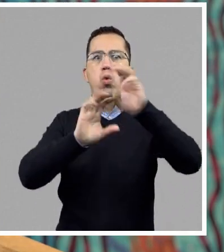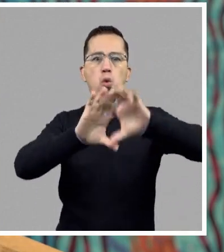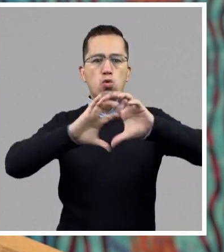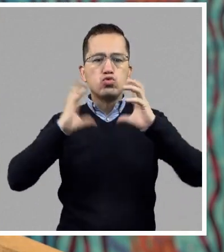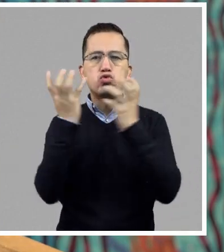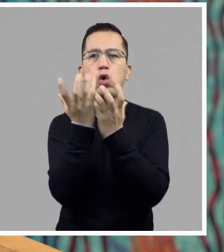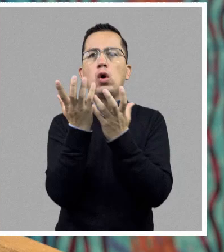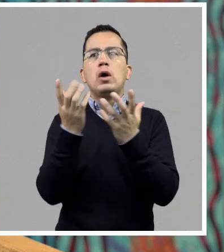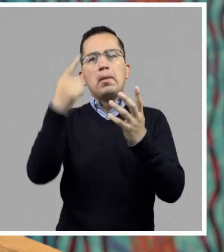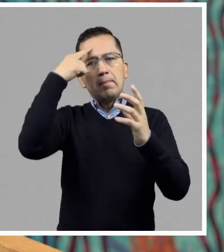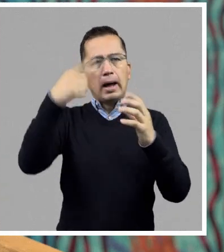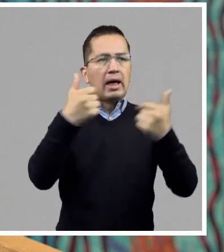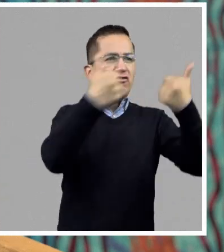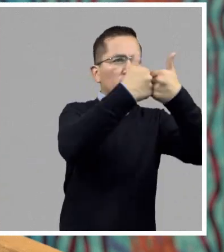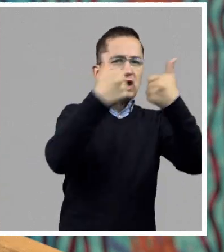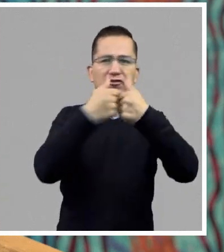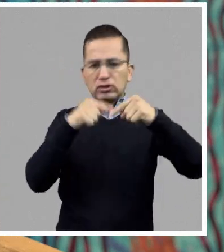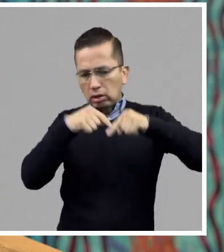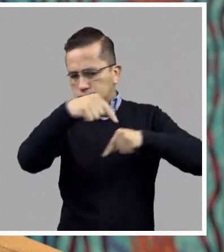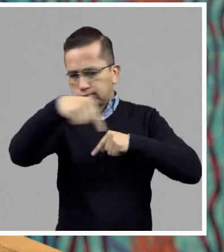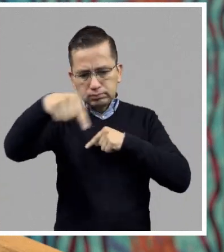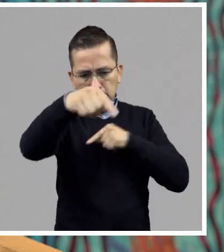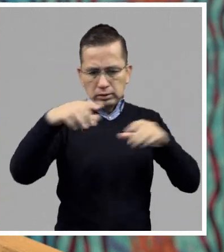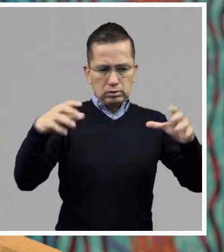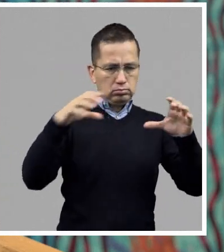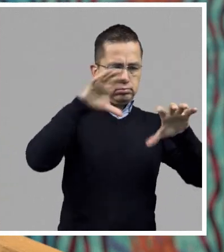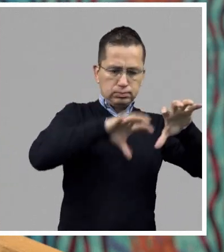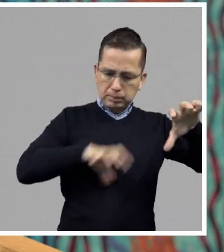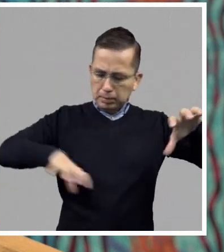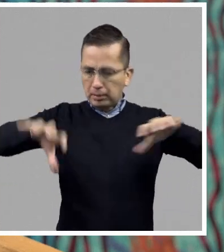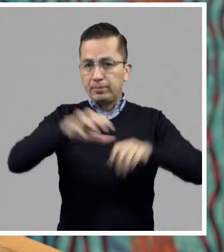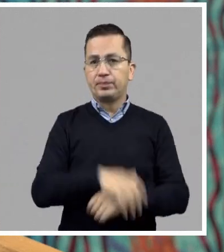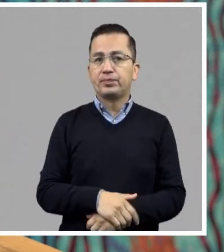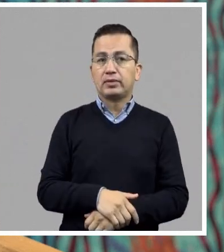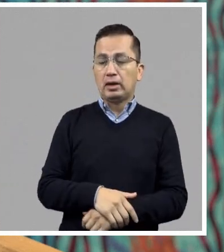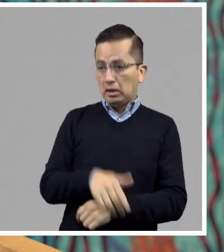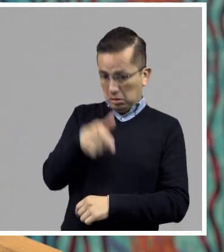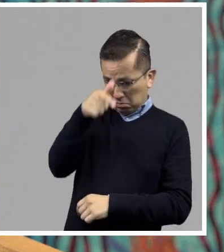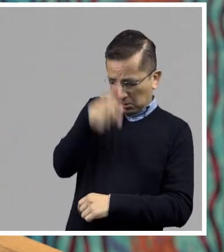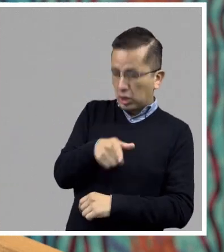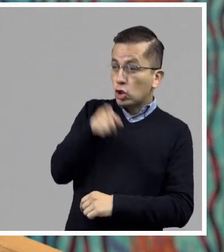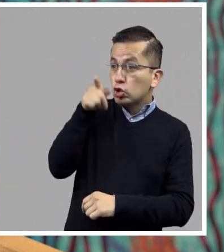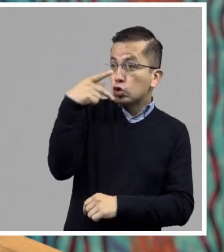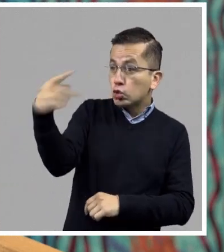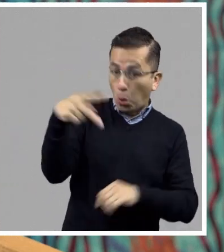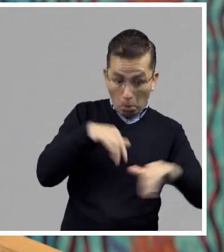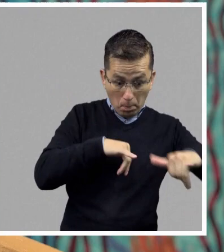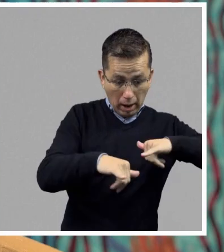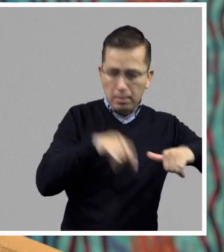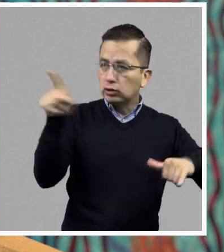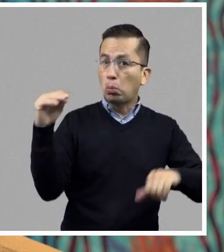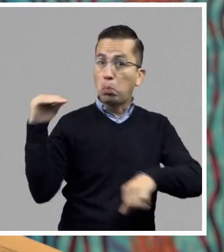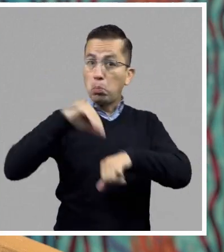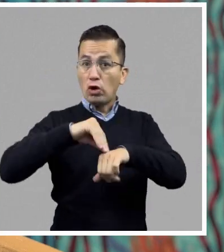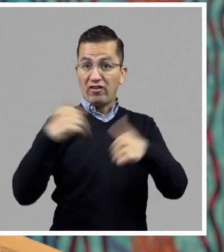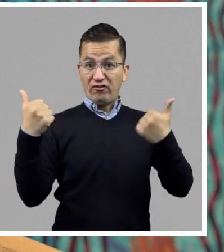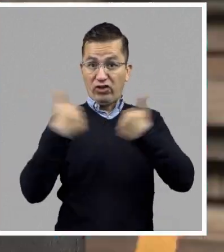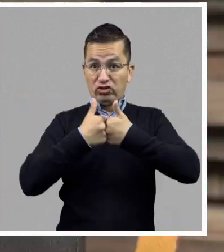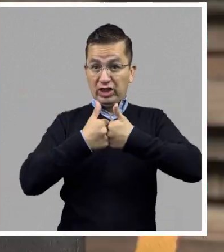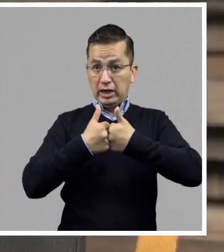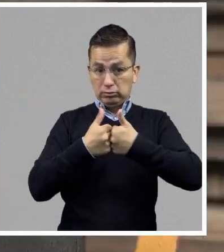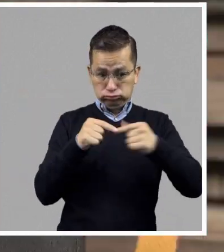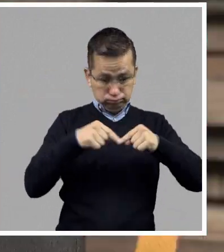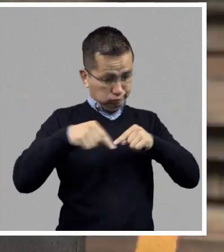superior mundial advierto que tú decidiste no marcar fronteras porque muy súper intencionalmente